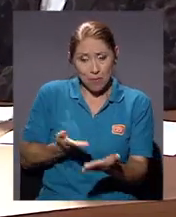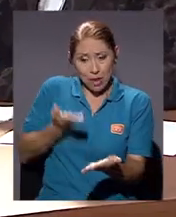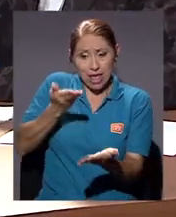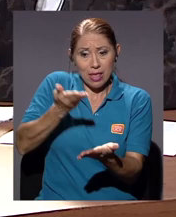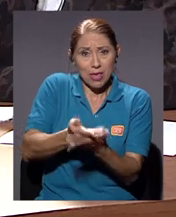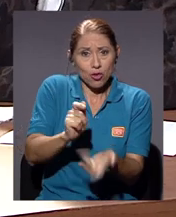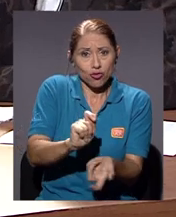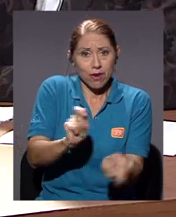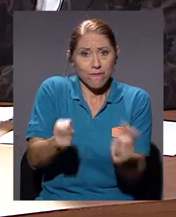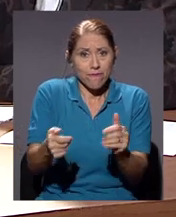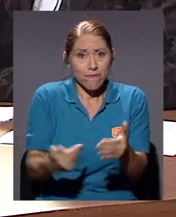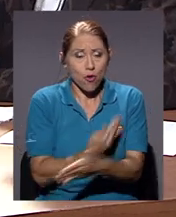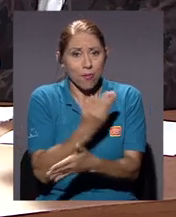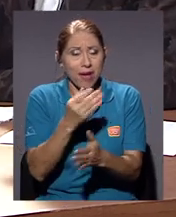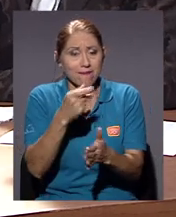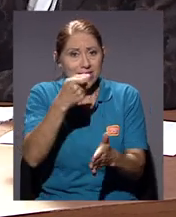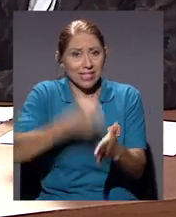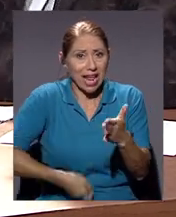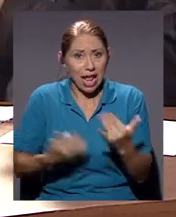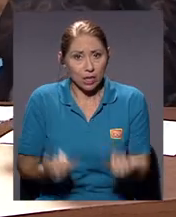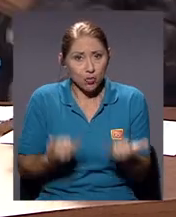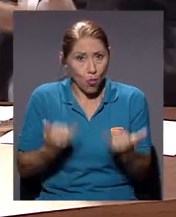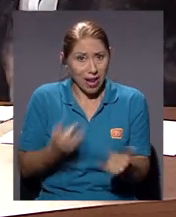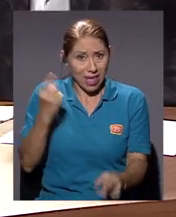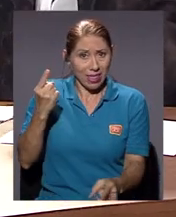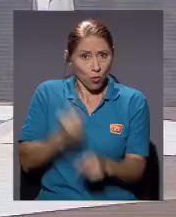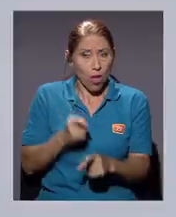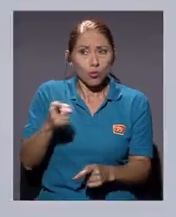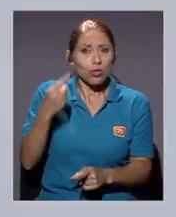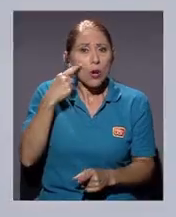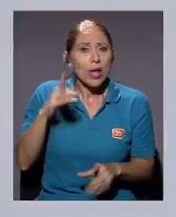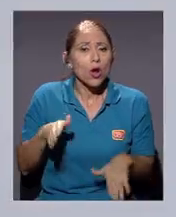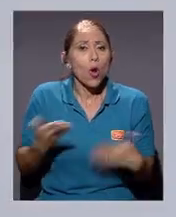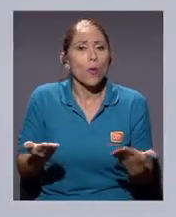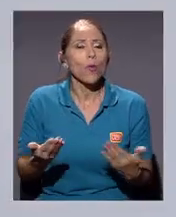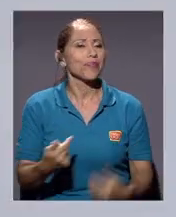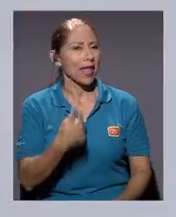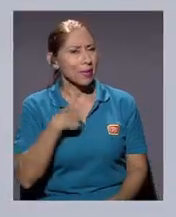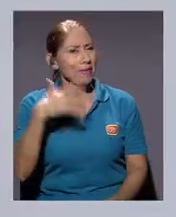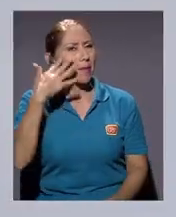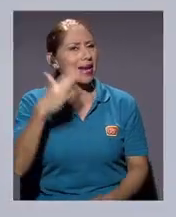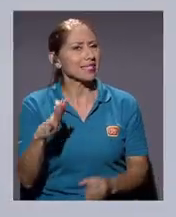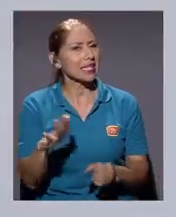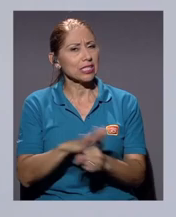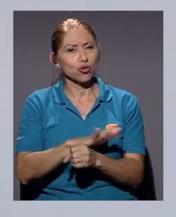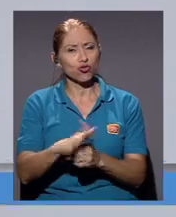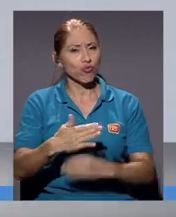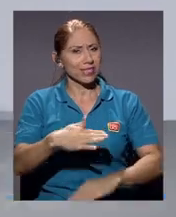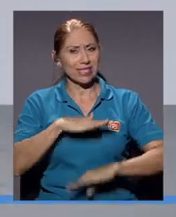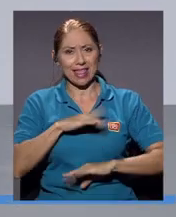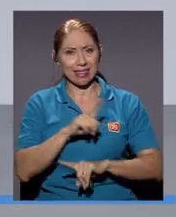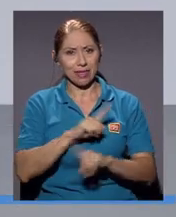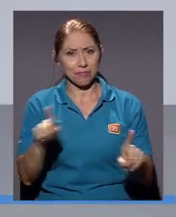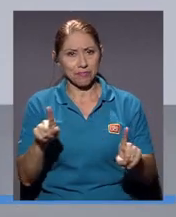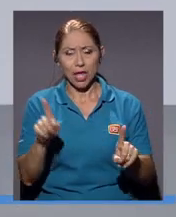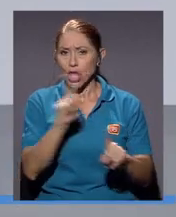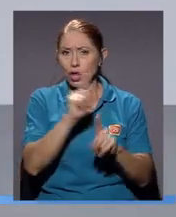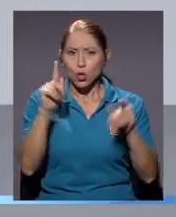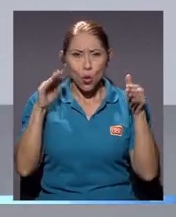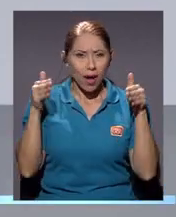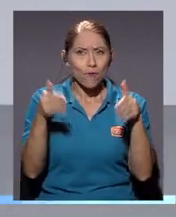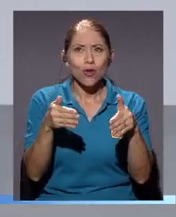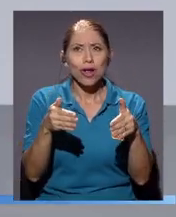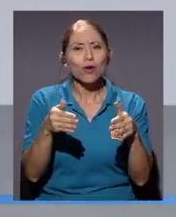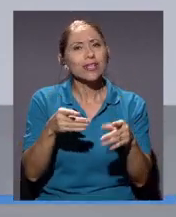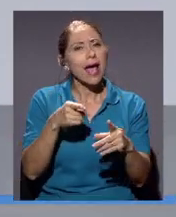actual que está en discusión es el adecuado usted como lo que me parece que es insuficiente no no lo aborda necesariamente